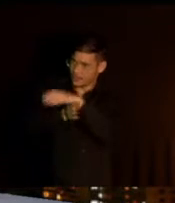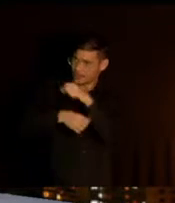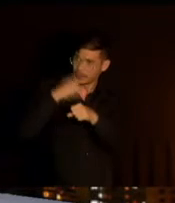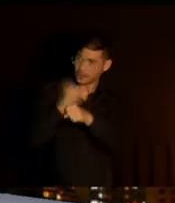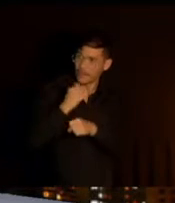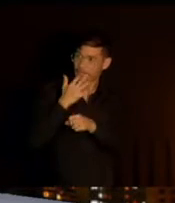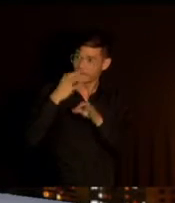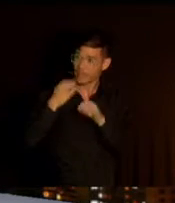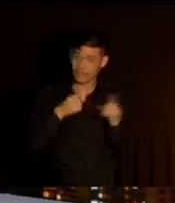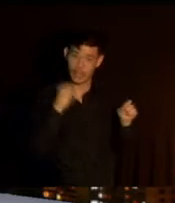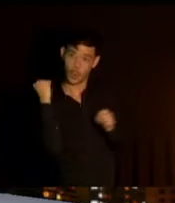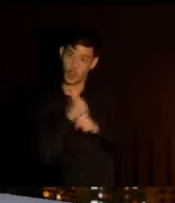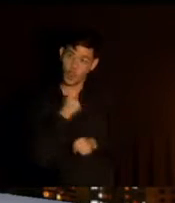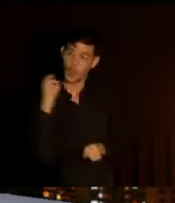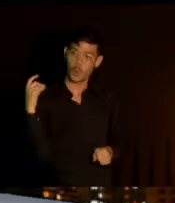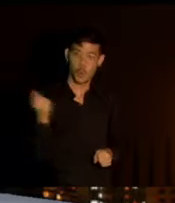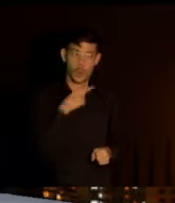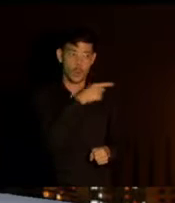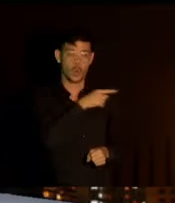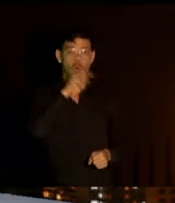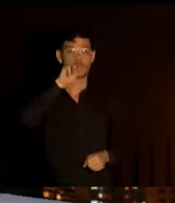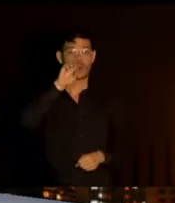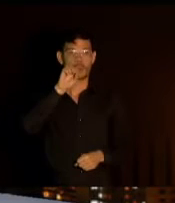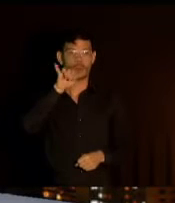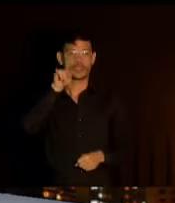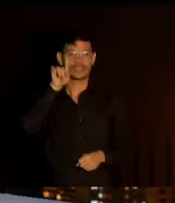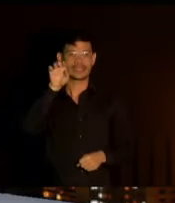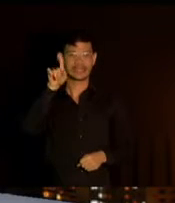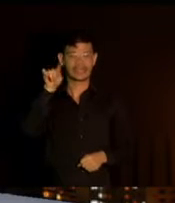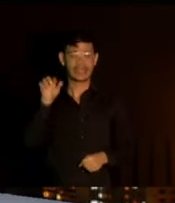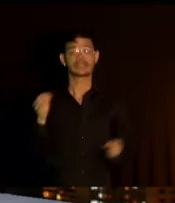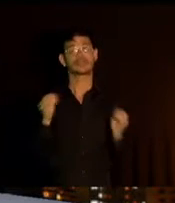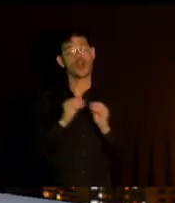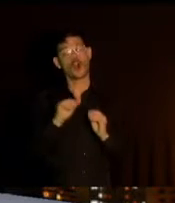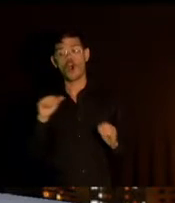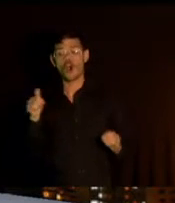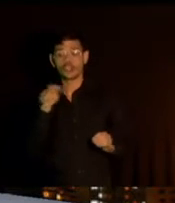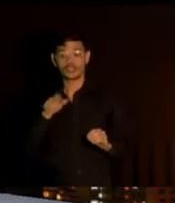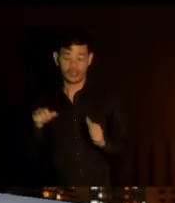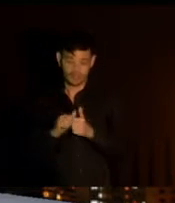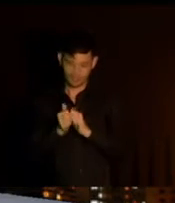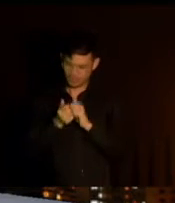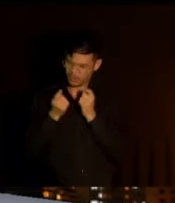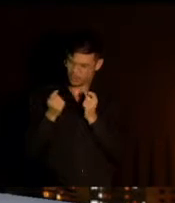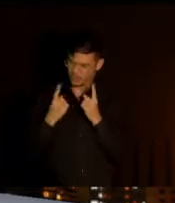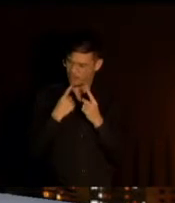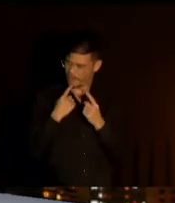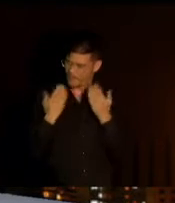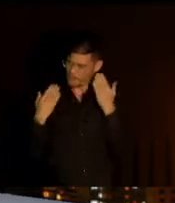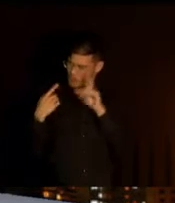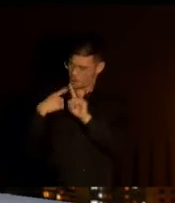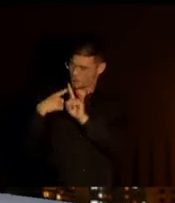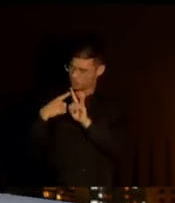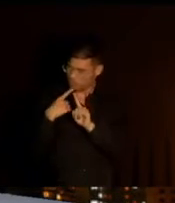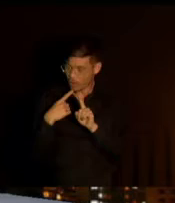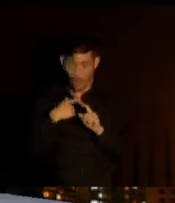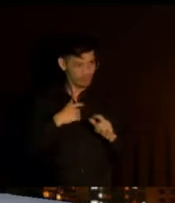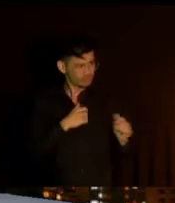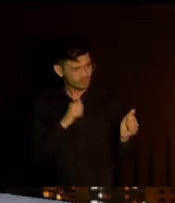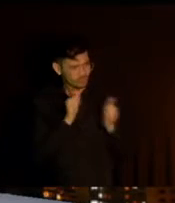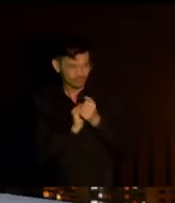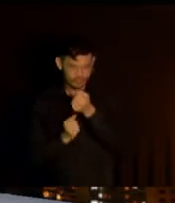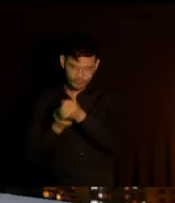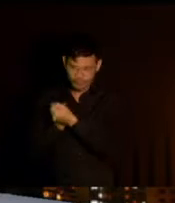que ha hecho Moisés y todos los deportistas que están de acuerdo, que han entendido los beneficios de lo que es esta nueva ley del